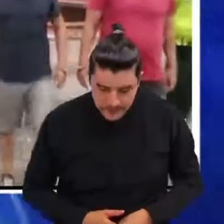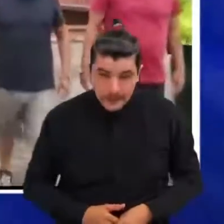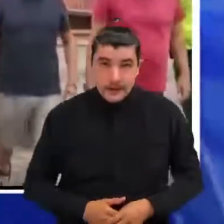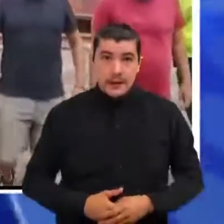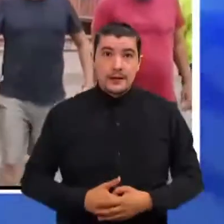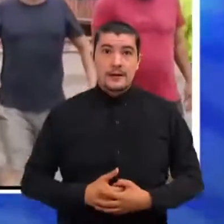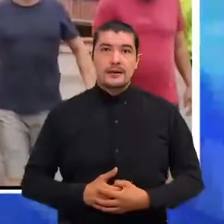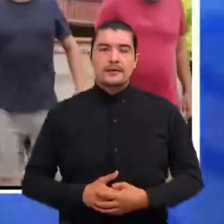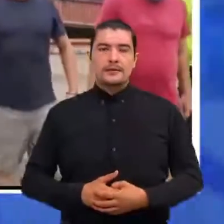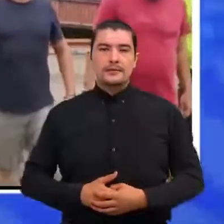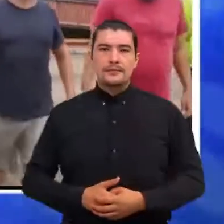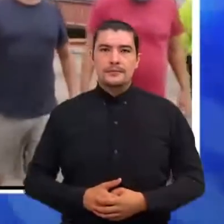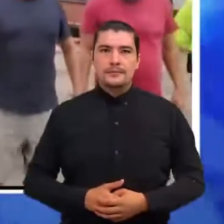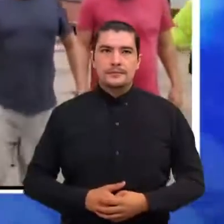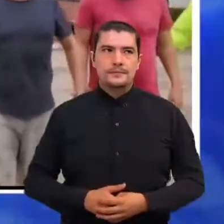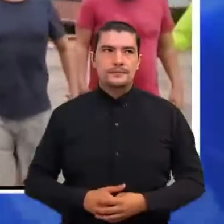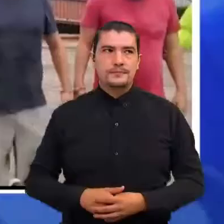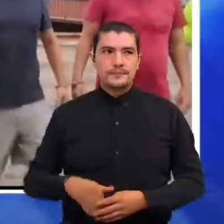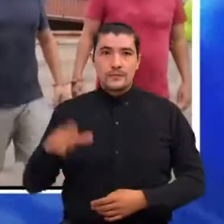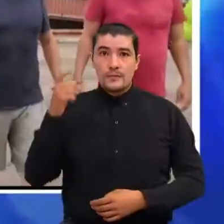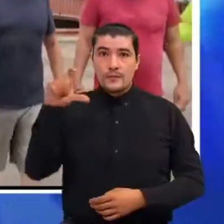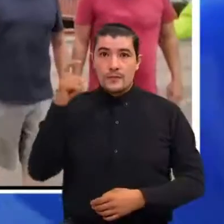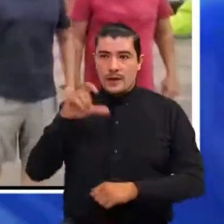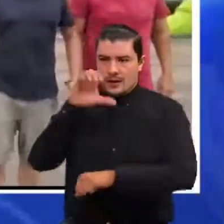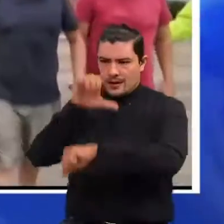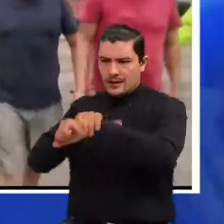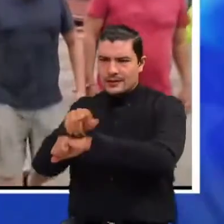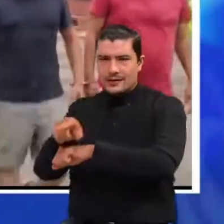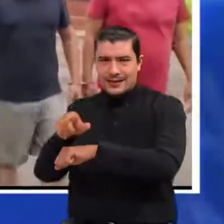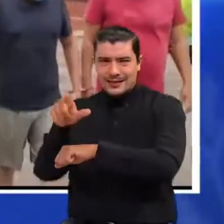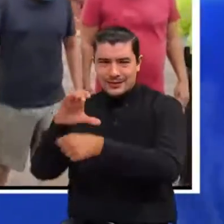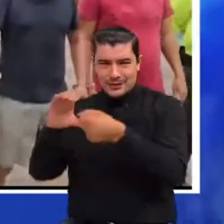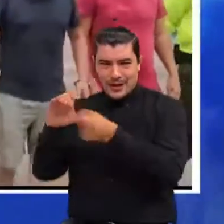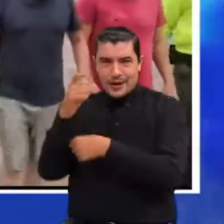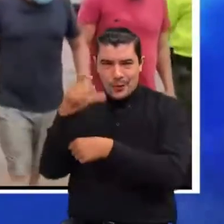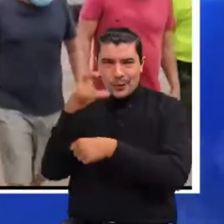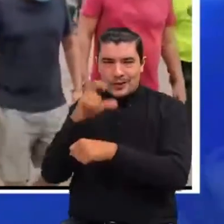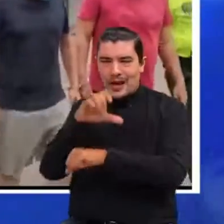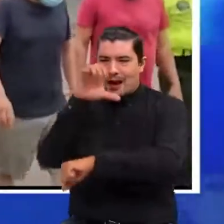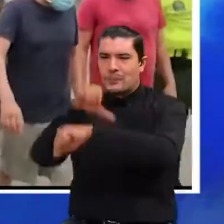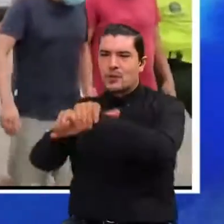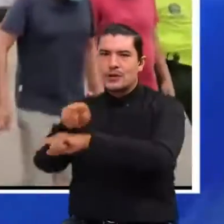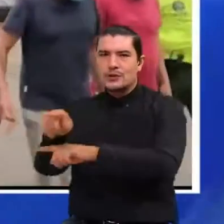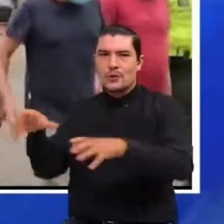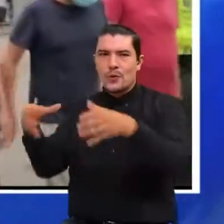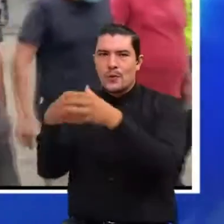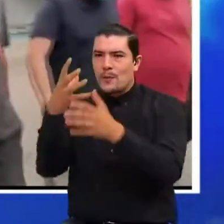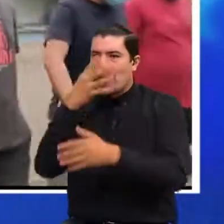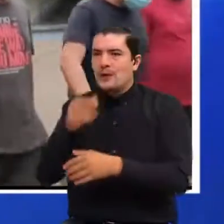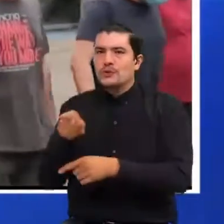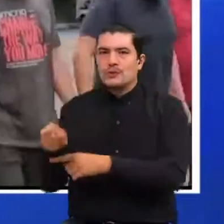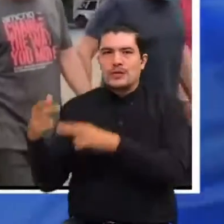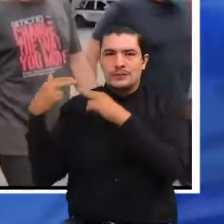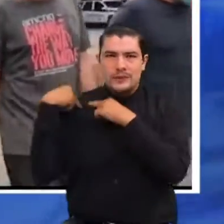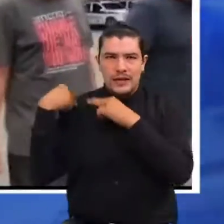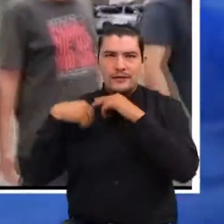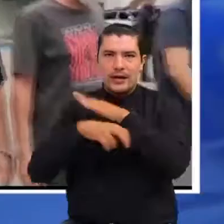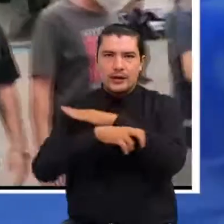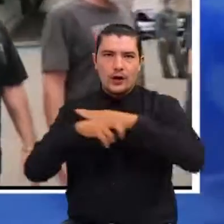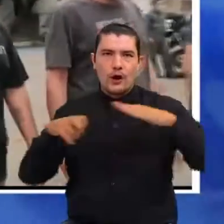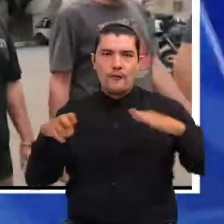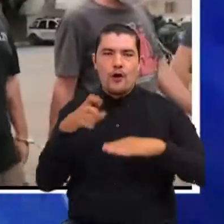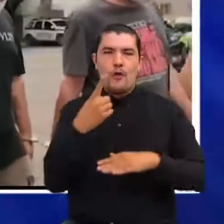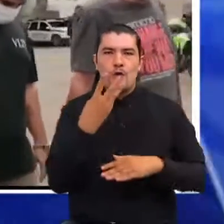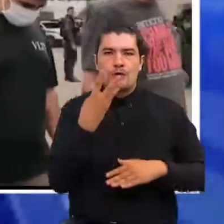Allá en Cúcuta, las autoridades desmantelaron a Los Intangibles, banda delincuencial dedicada al robo de automotores. Por lo menos 130